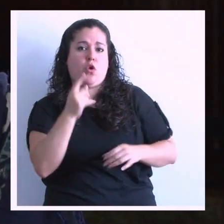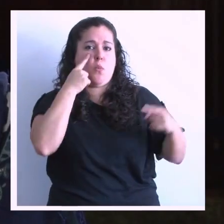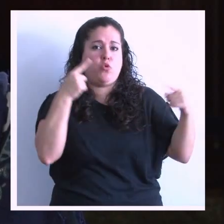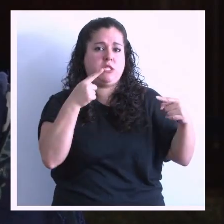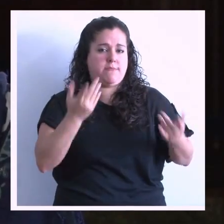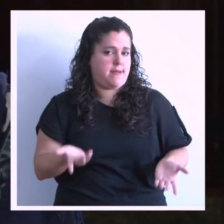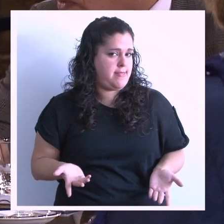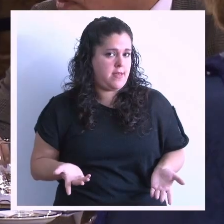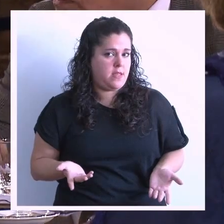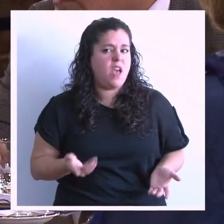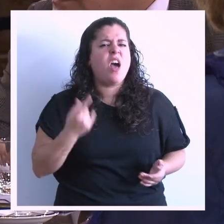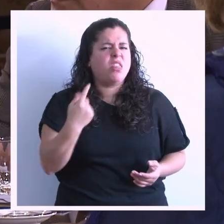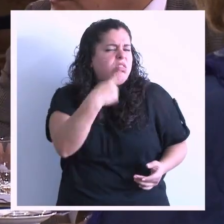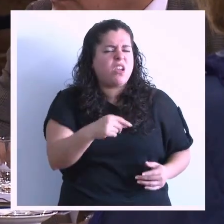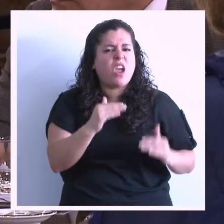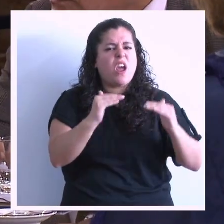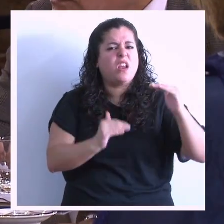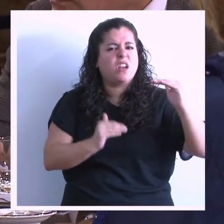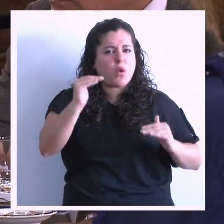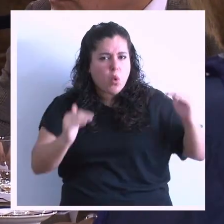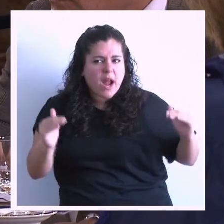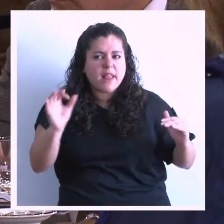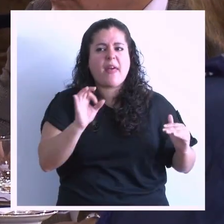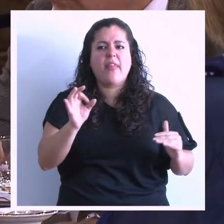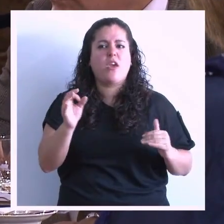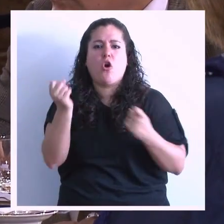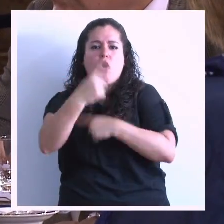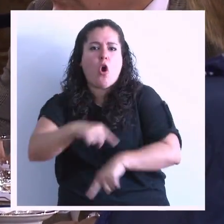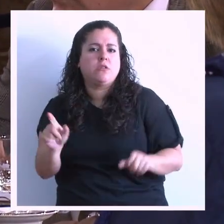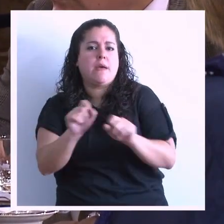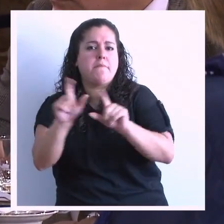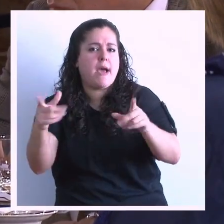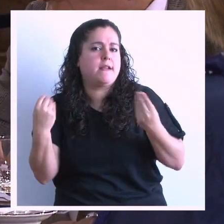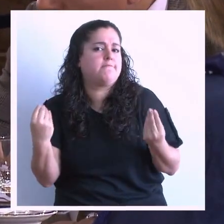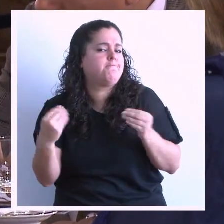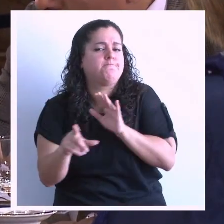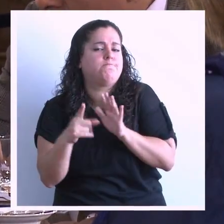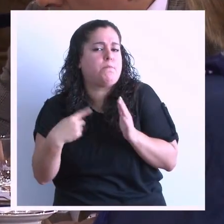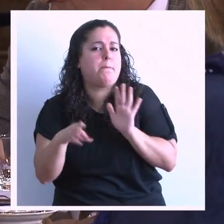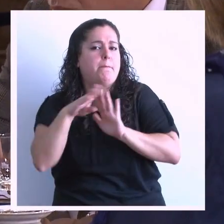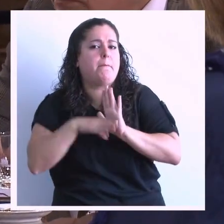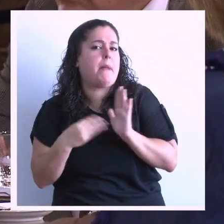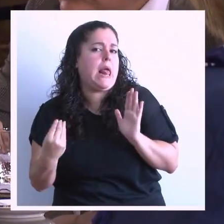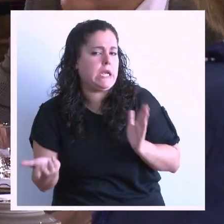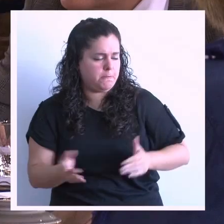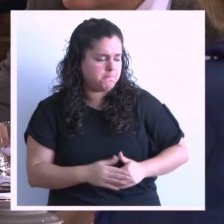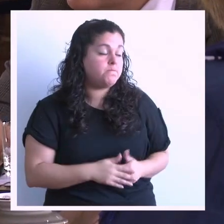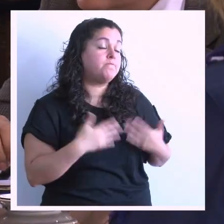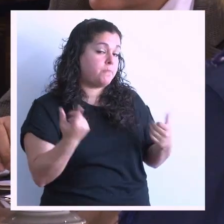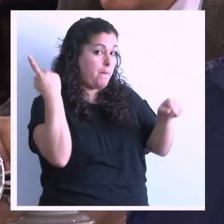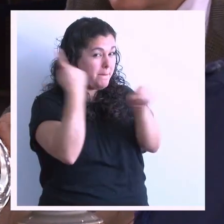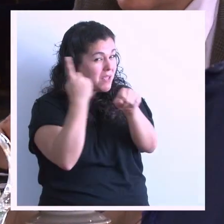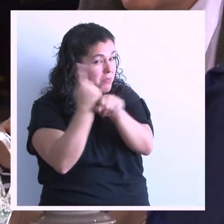y lo que me preguntabas recién, este proyecto es un proyecto que se aprobó acá por unanimidad, fue al Senado, en el